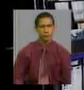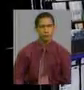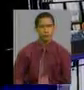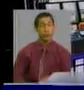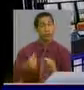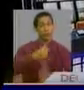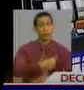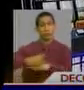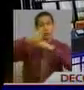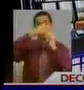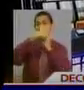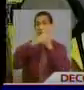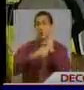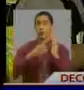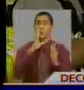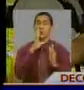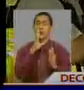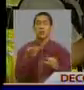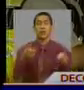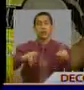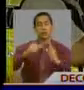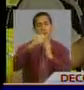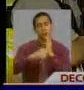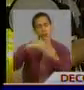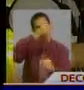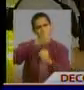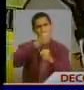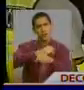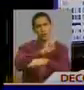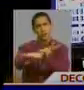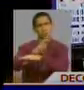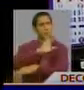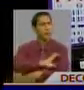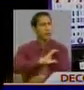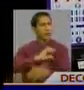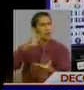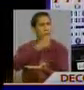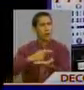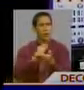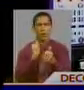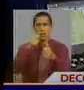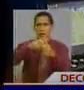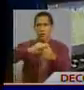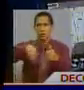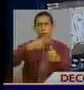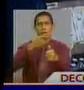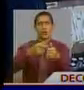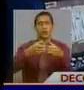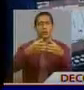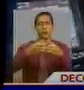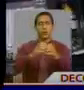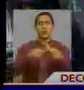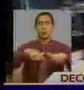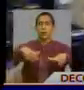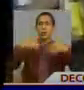Funcionarios del Ministerio de Turismo, de Relaciones Laborales y de la Intendencia de Policía del Guayas se acercaron hasta el casino El Faraón.